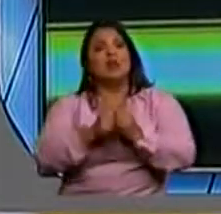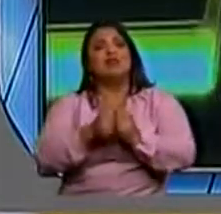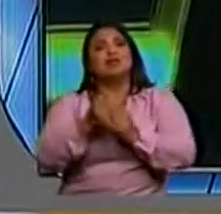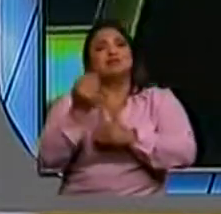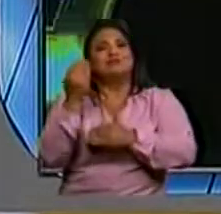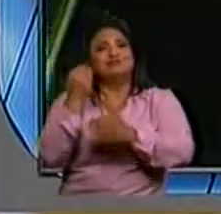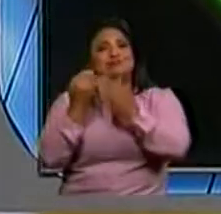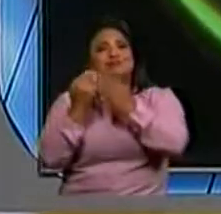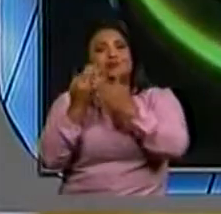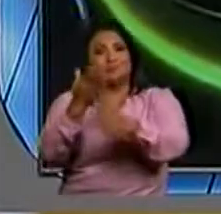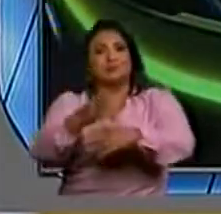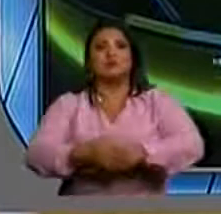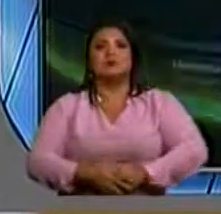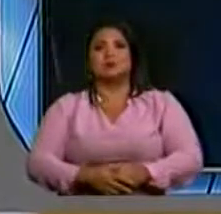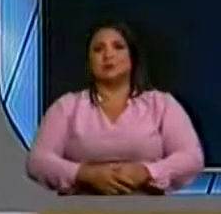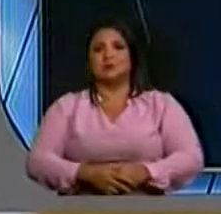histórico.